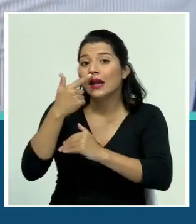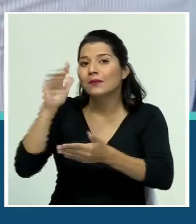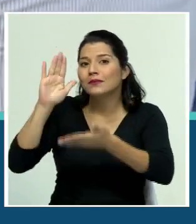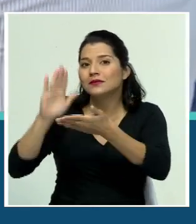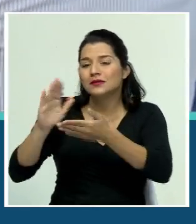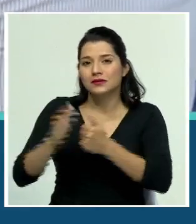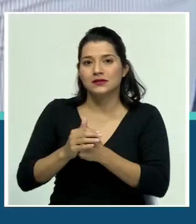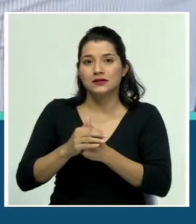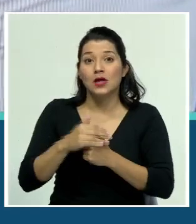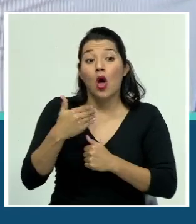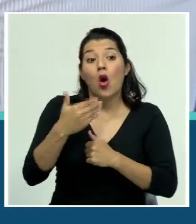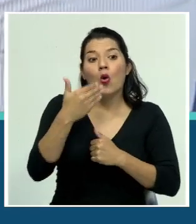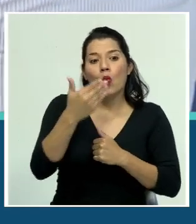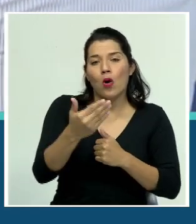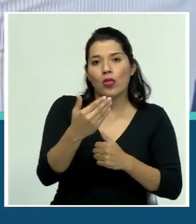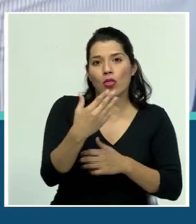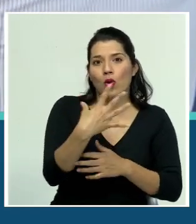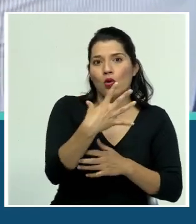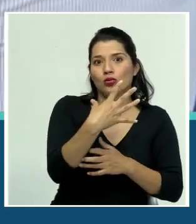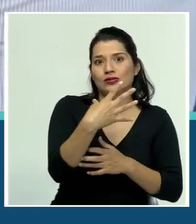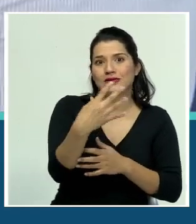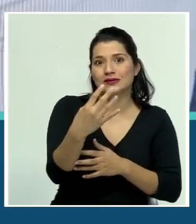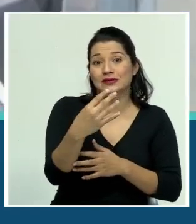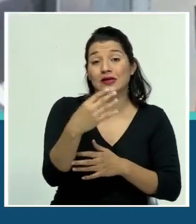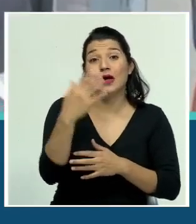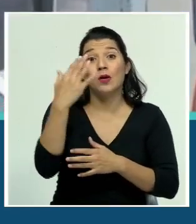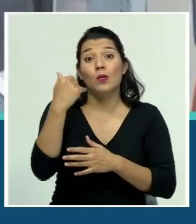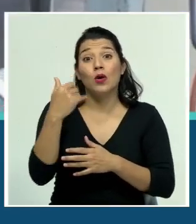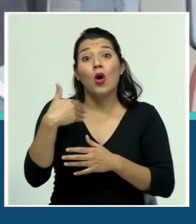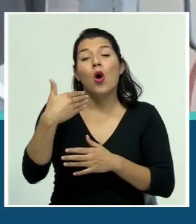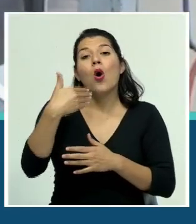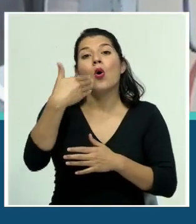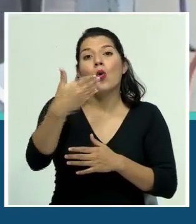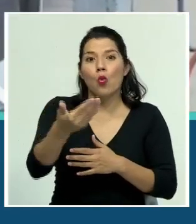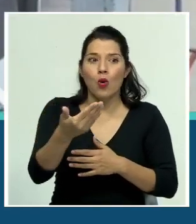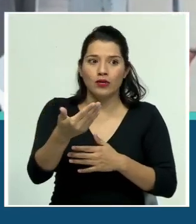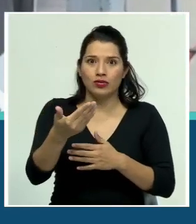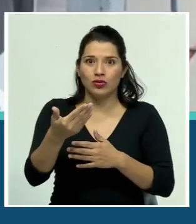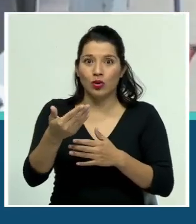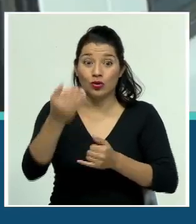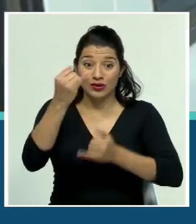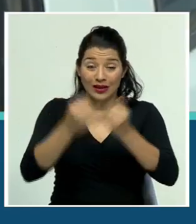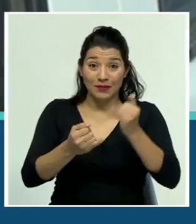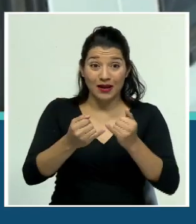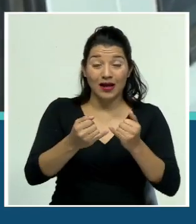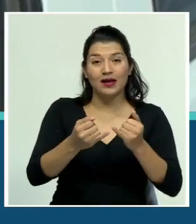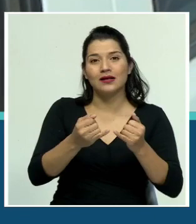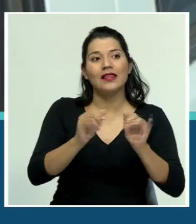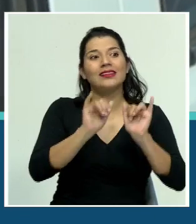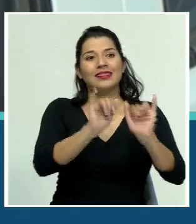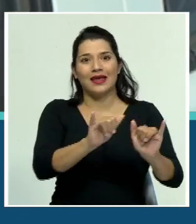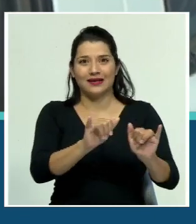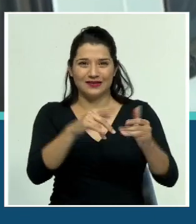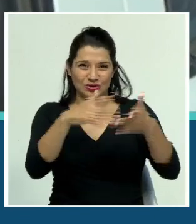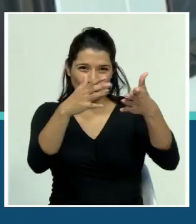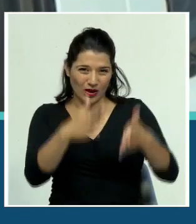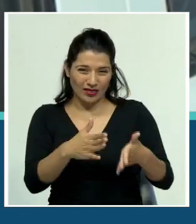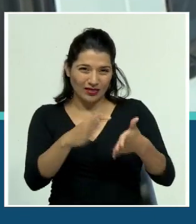la salida de clases, porque regresarla a la casa le genera un elevado costo. De